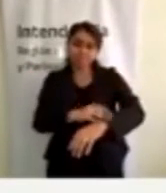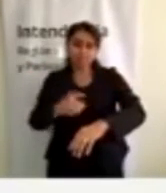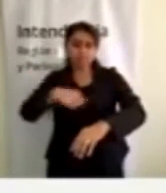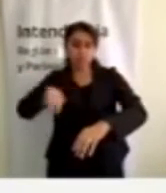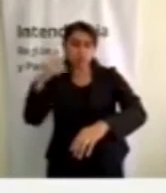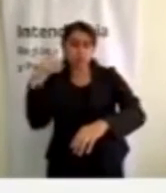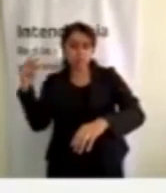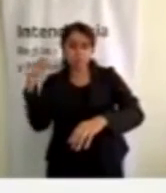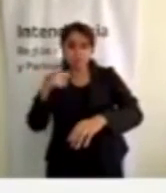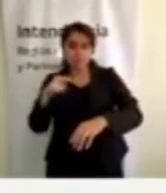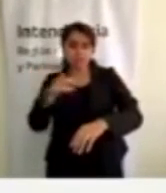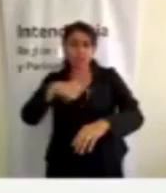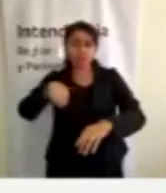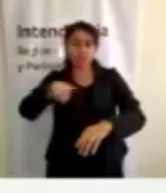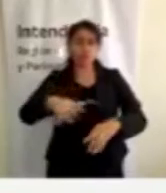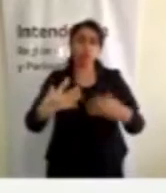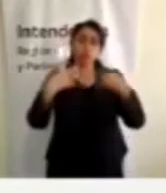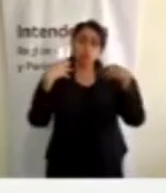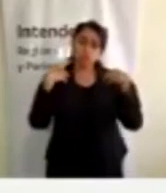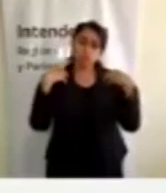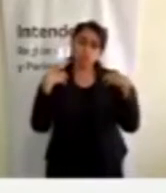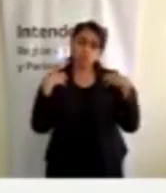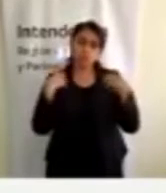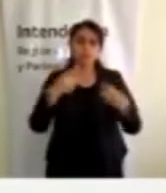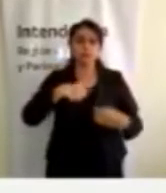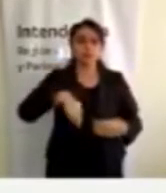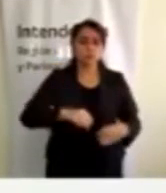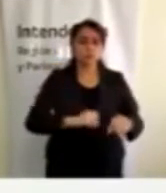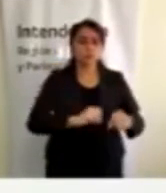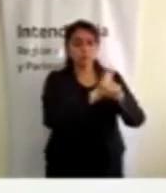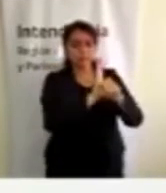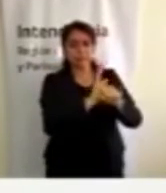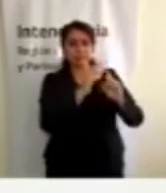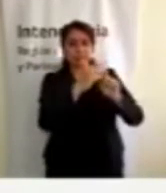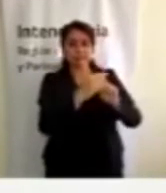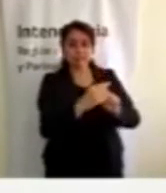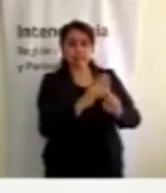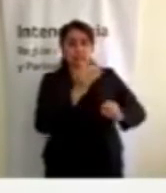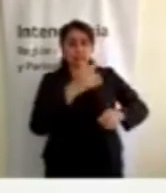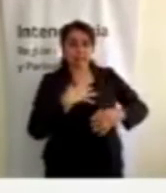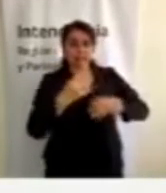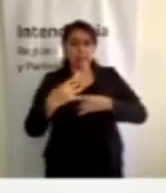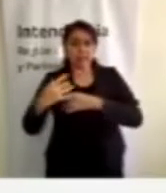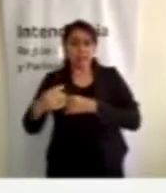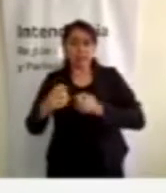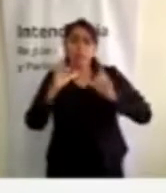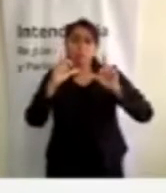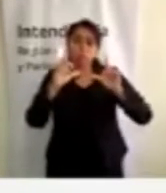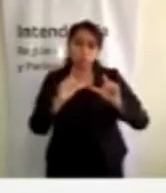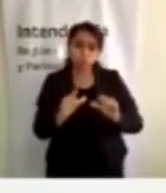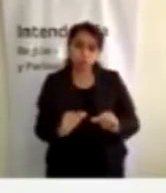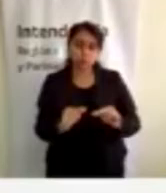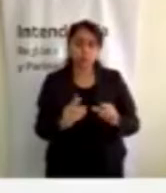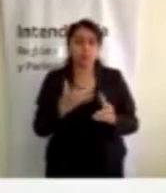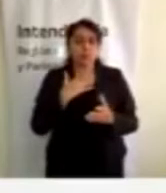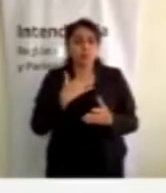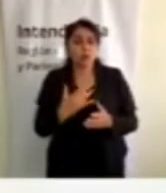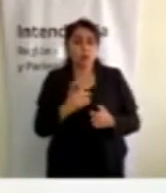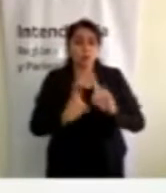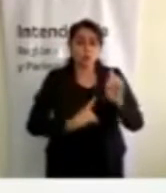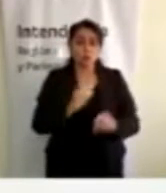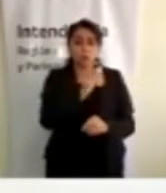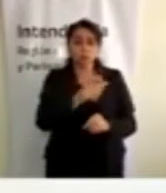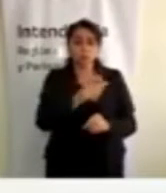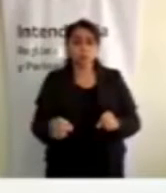nuestros seres queridos, por mantener la cantidad de contagios controlada, porque la gente que hoy día tiene los casos